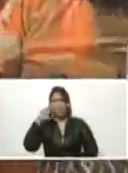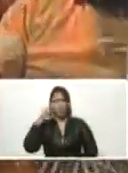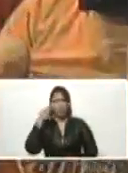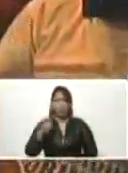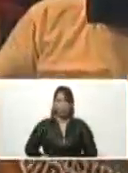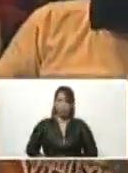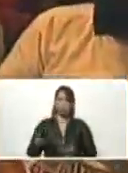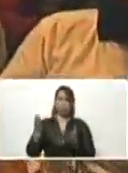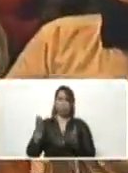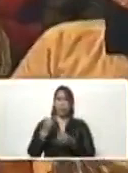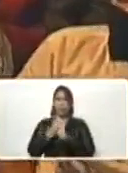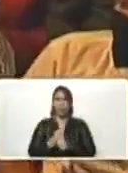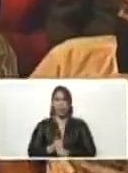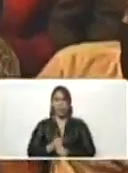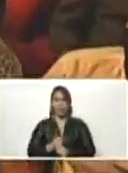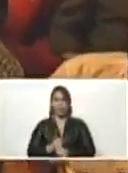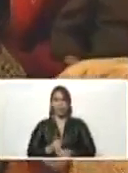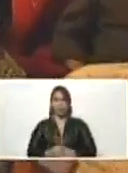y me esperas por allá.